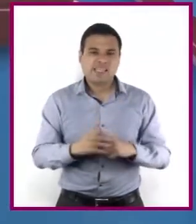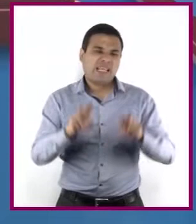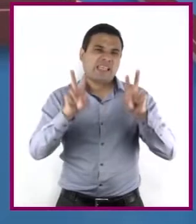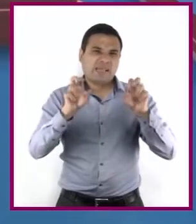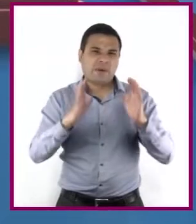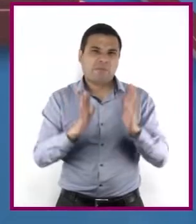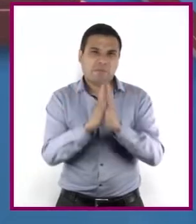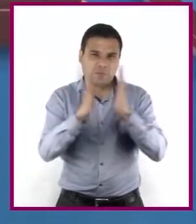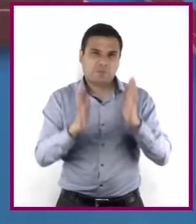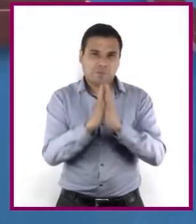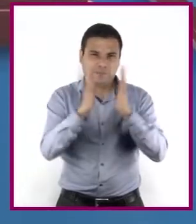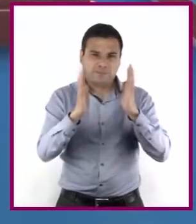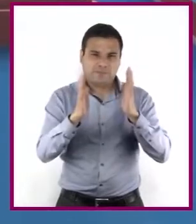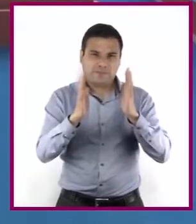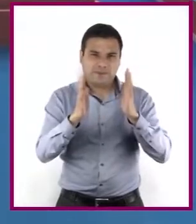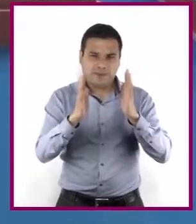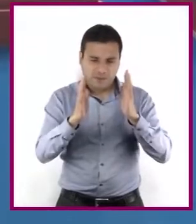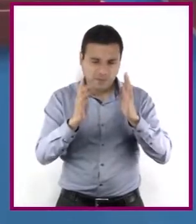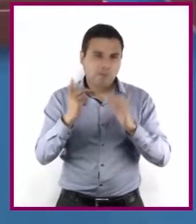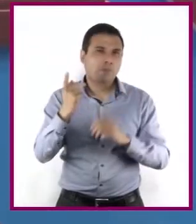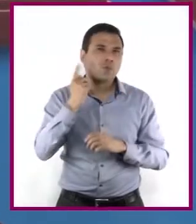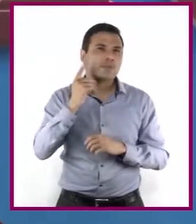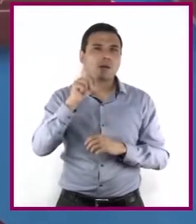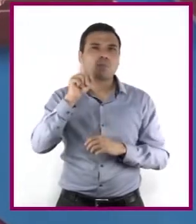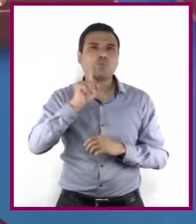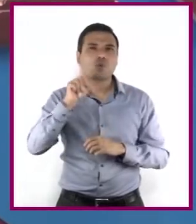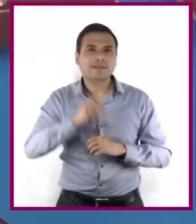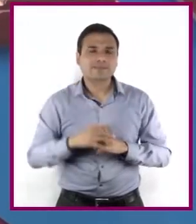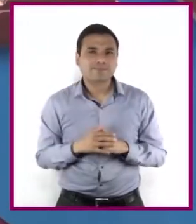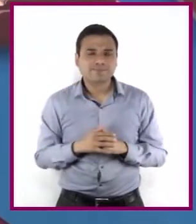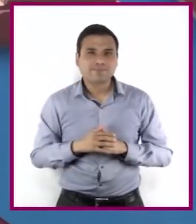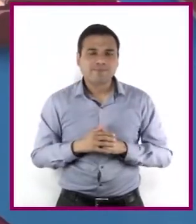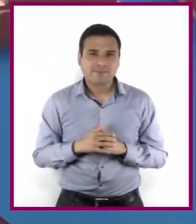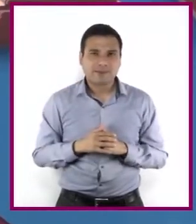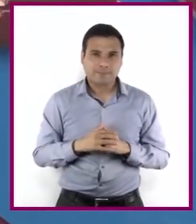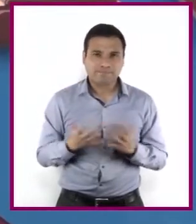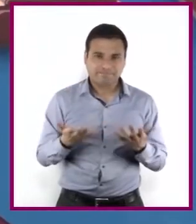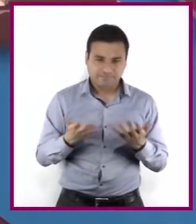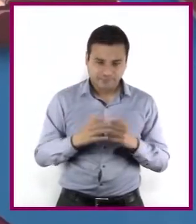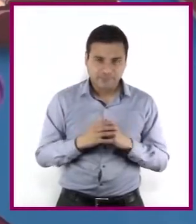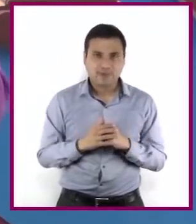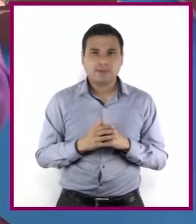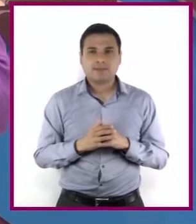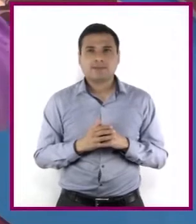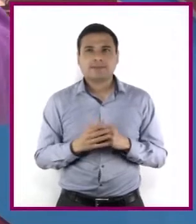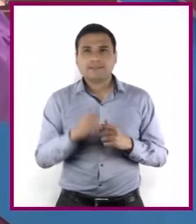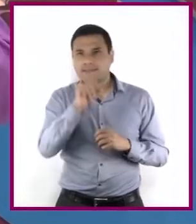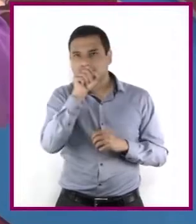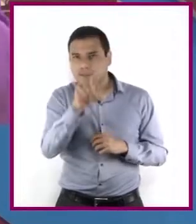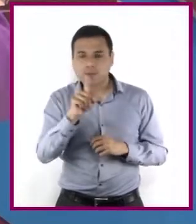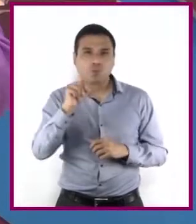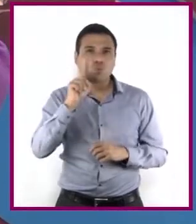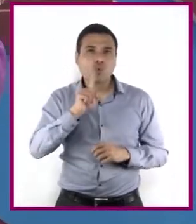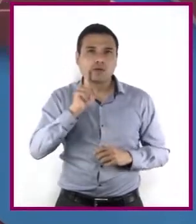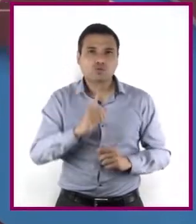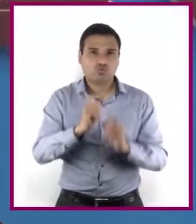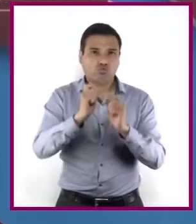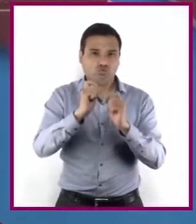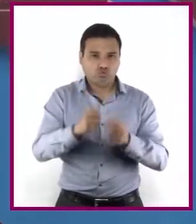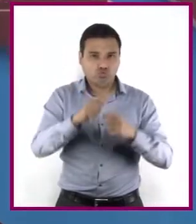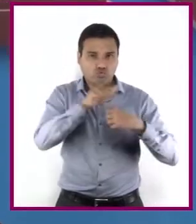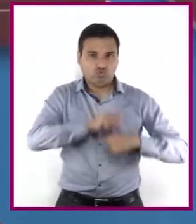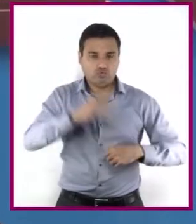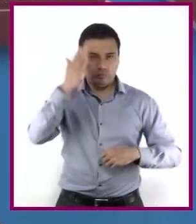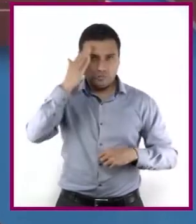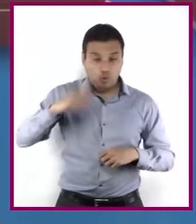las mujeres en la vida pública, del acceso y el ejercicio pleno en la vida política para alcanzar la igualdad